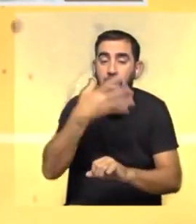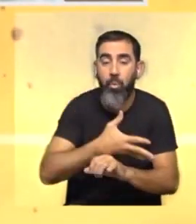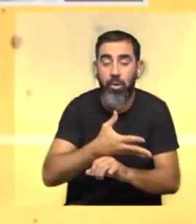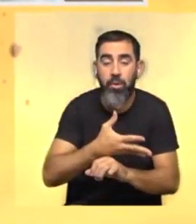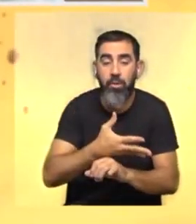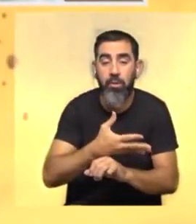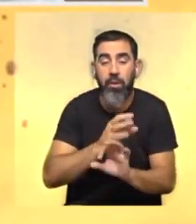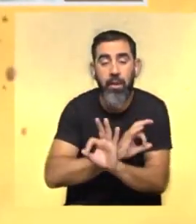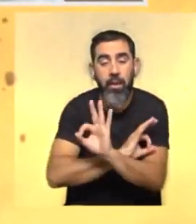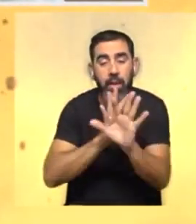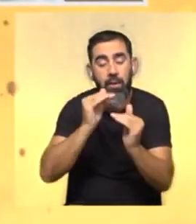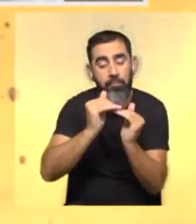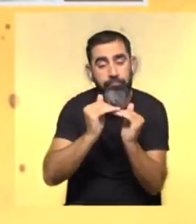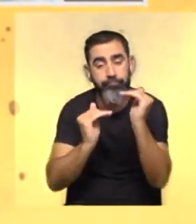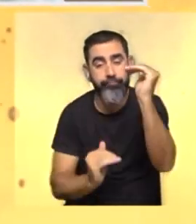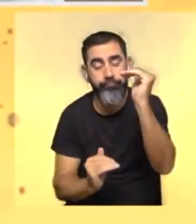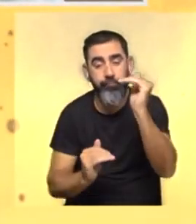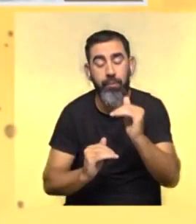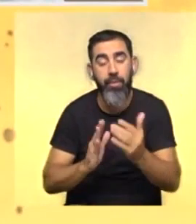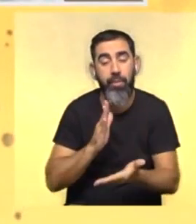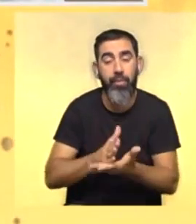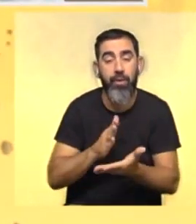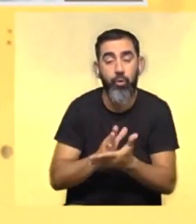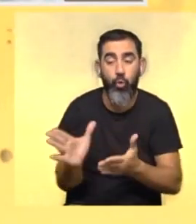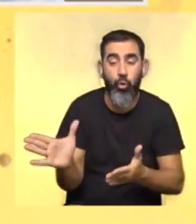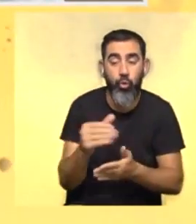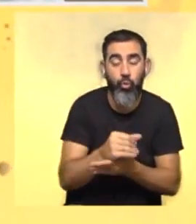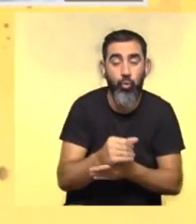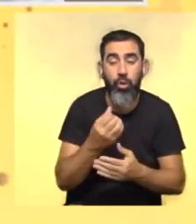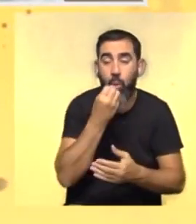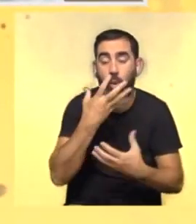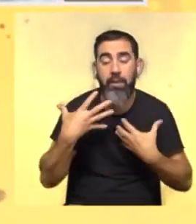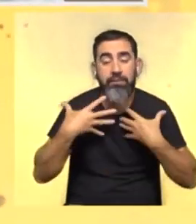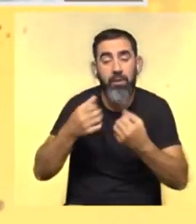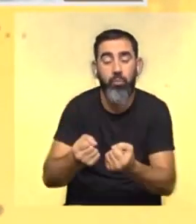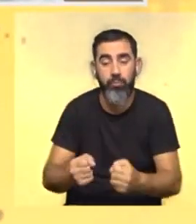esta clarísima inequidad en cuanto al derecho de todos a gozar de una buena salud.